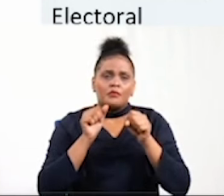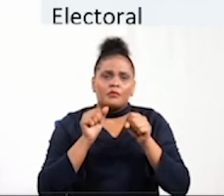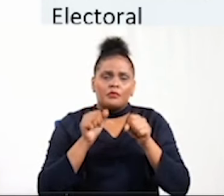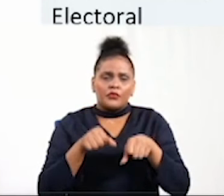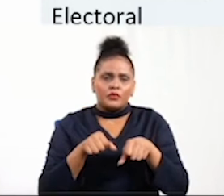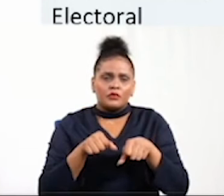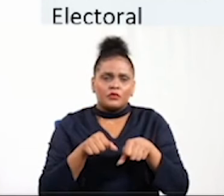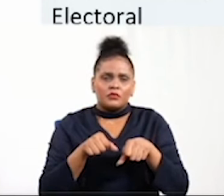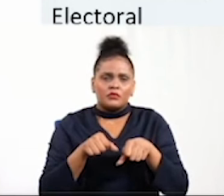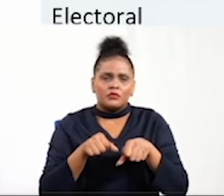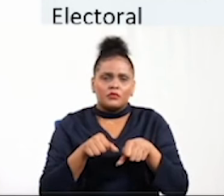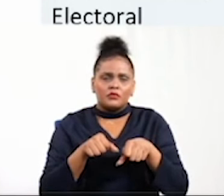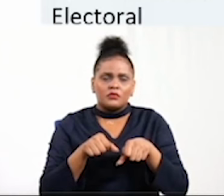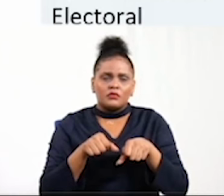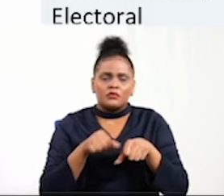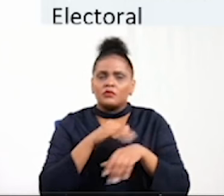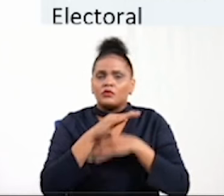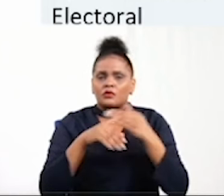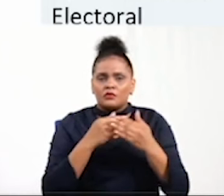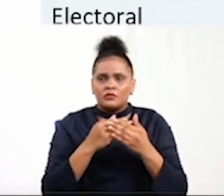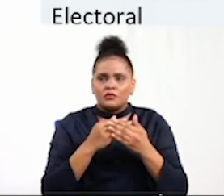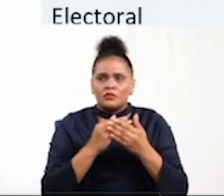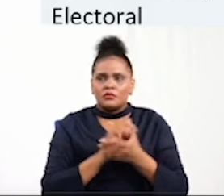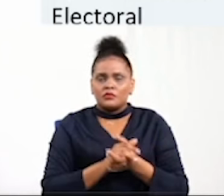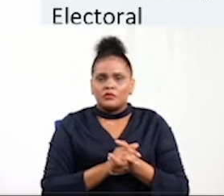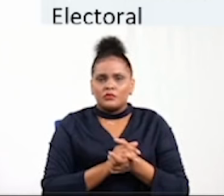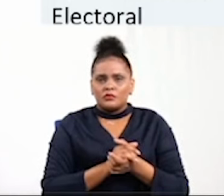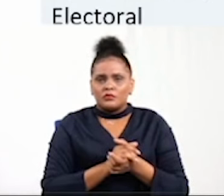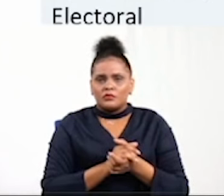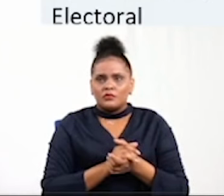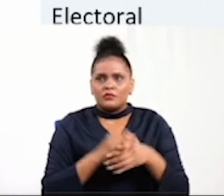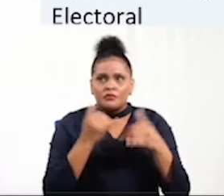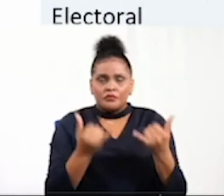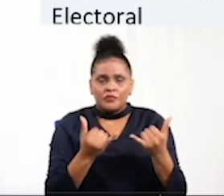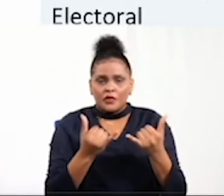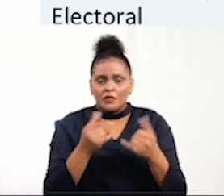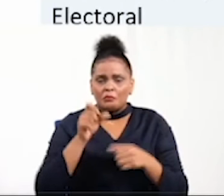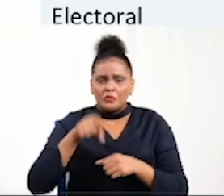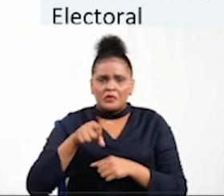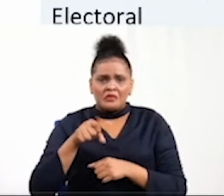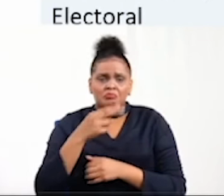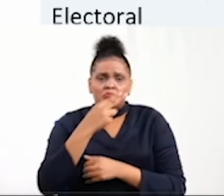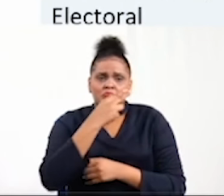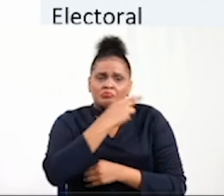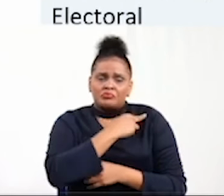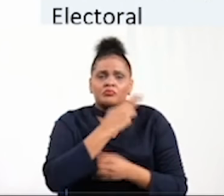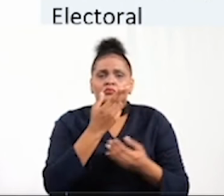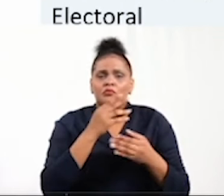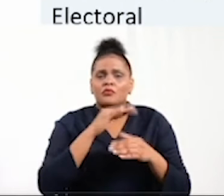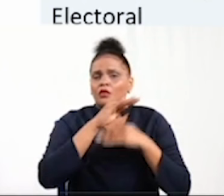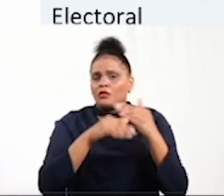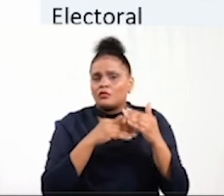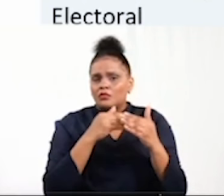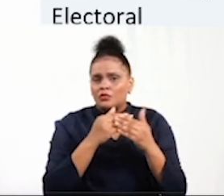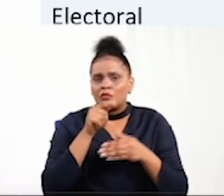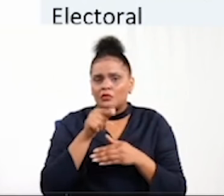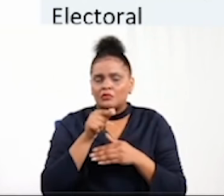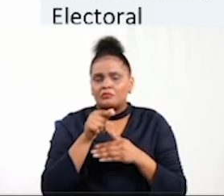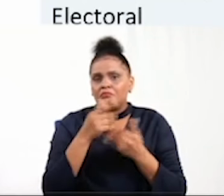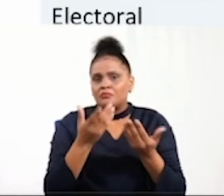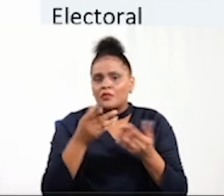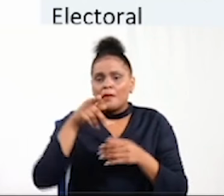pero en interrogación decir miren las elecciones de las autoridades partidarias y hasta las primarias